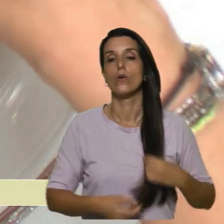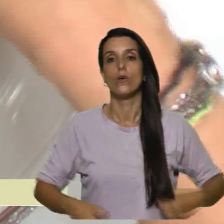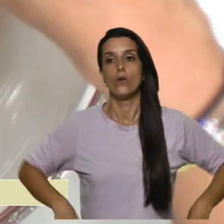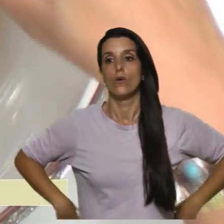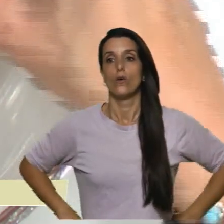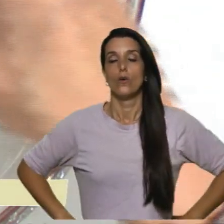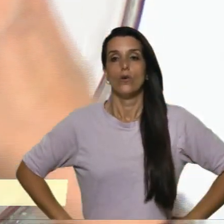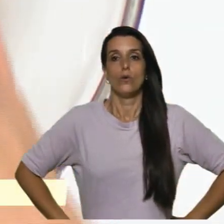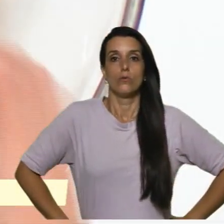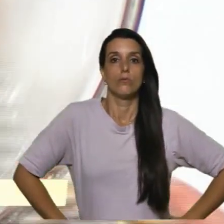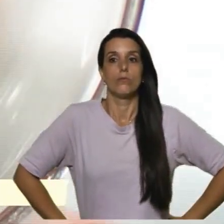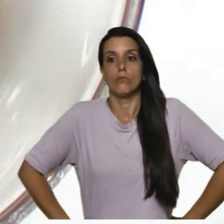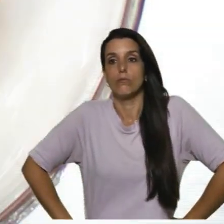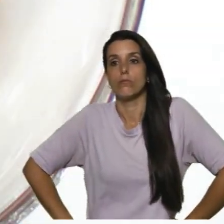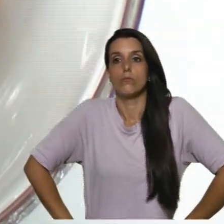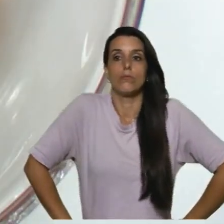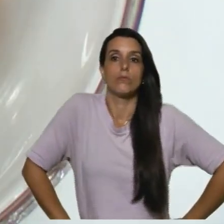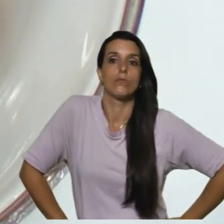bien. Vamos por acá.